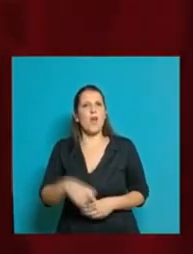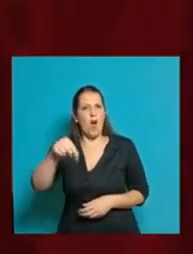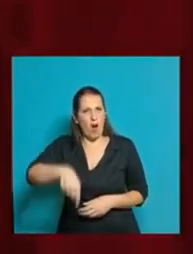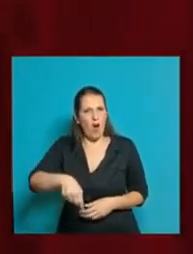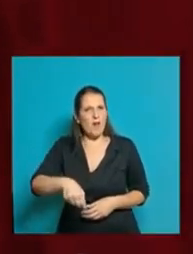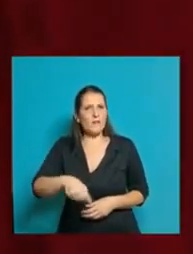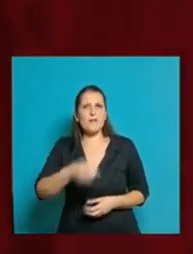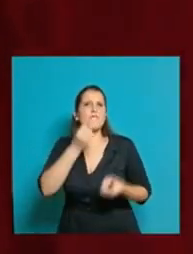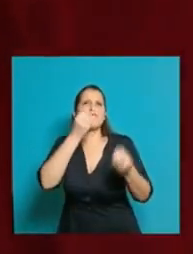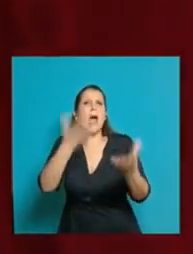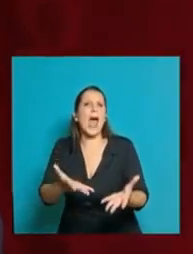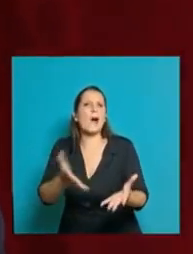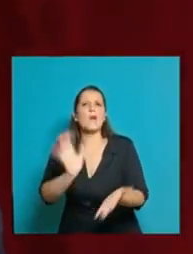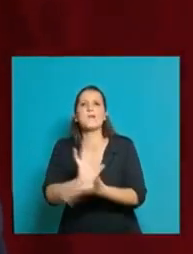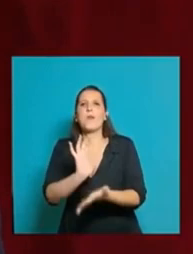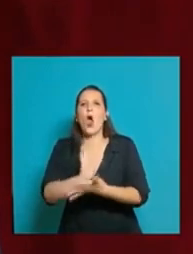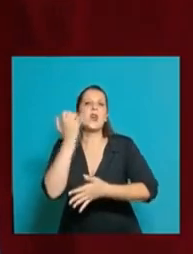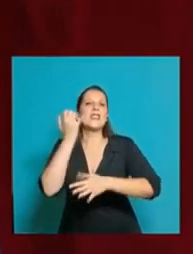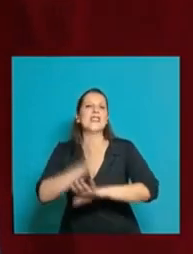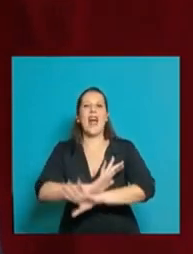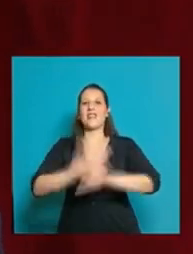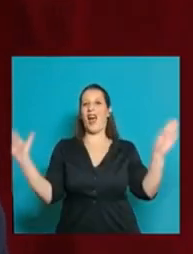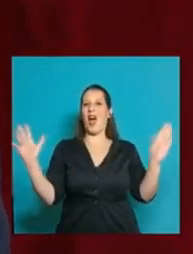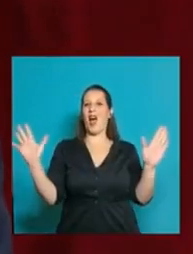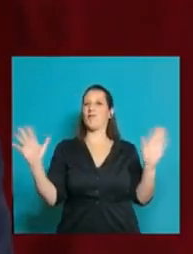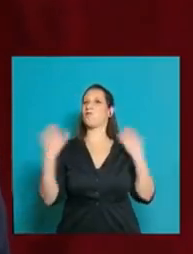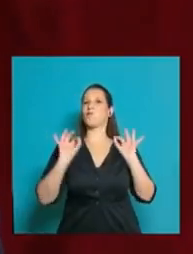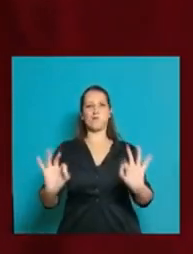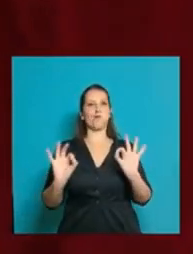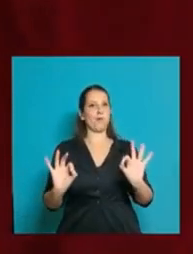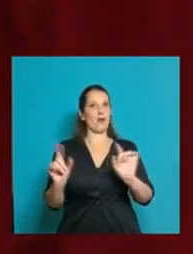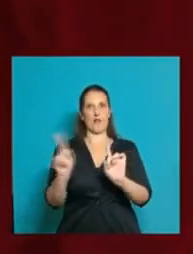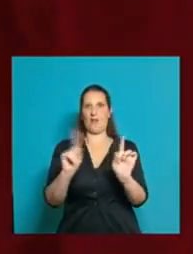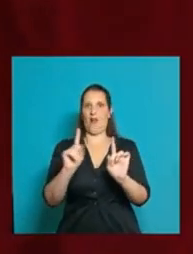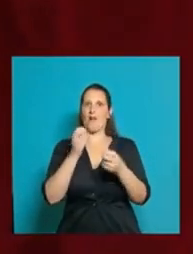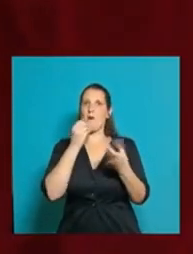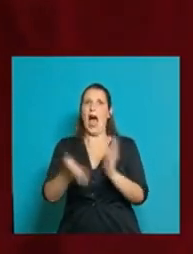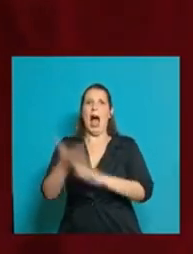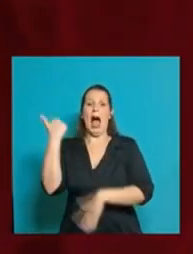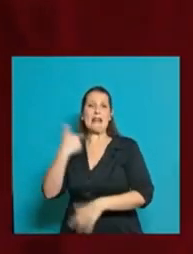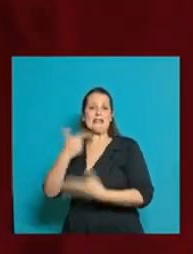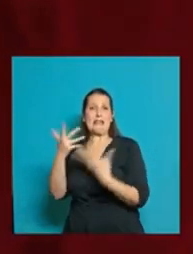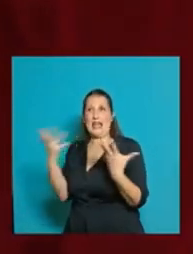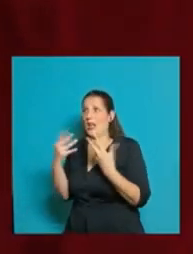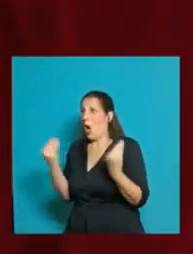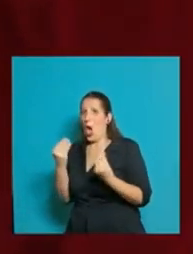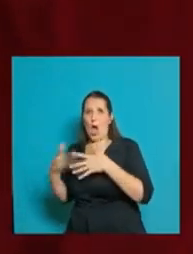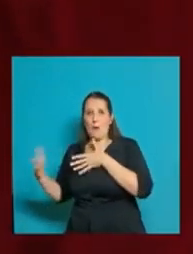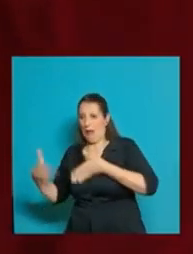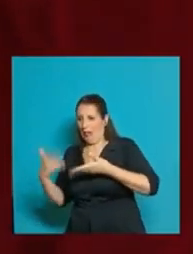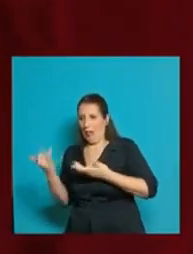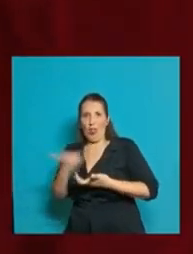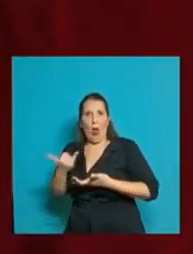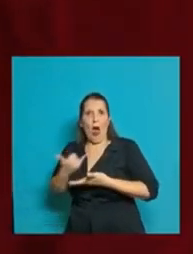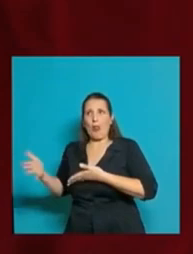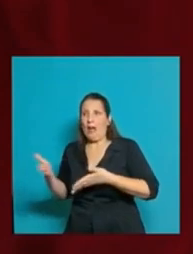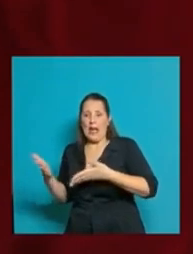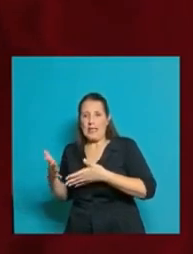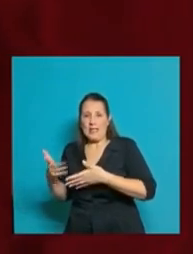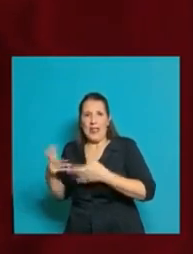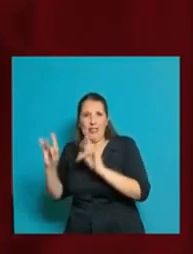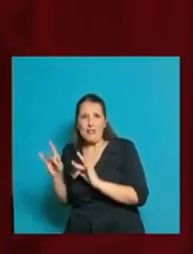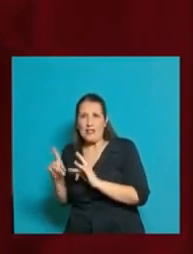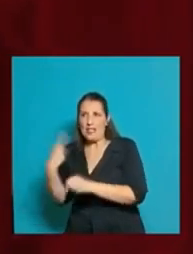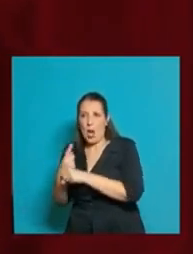Mejor no significa que ya estamos donde queremos estar, sino que hemos salido del pantano donde estábamos. Que sea